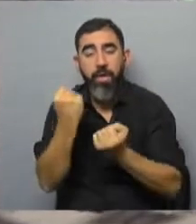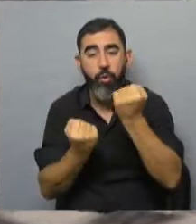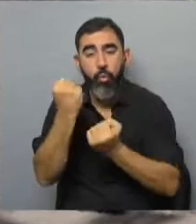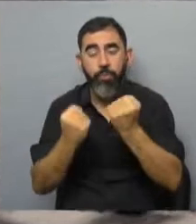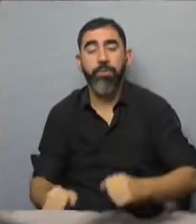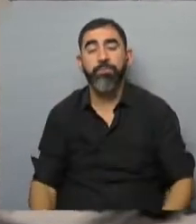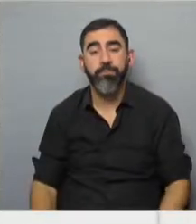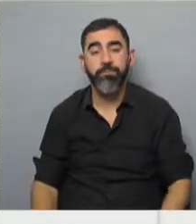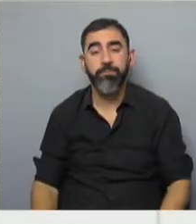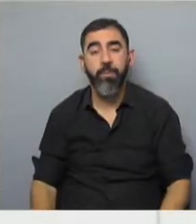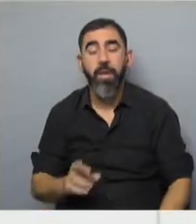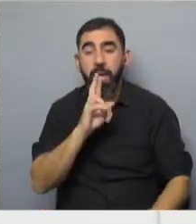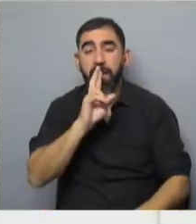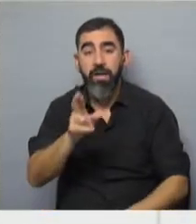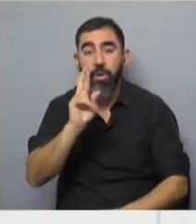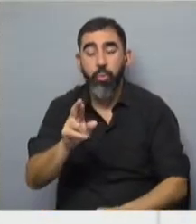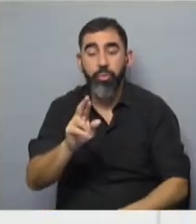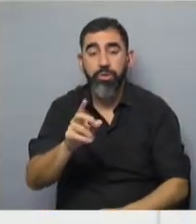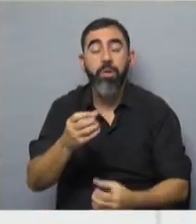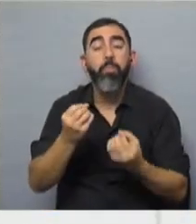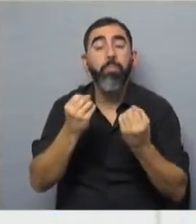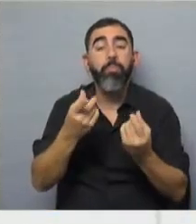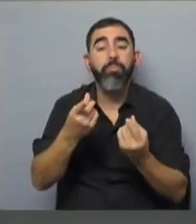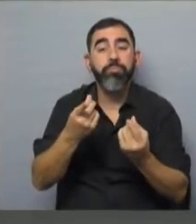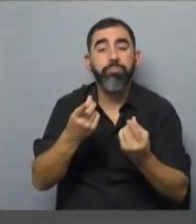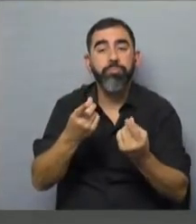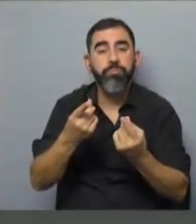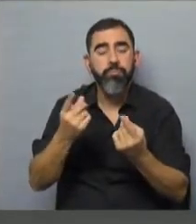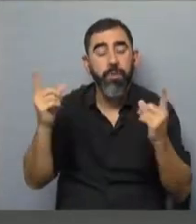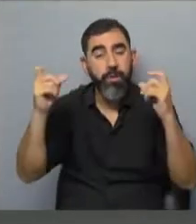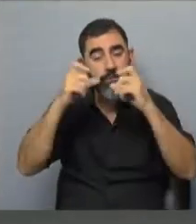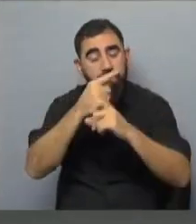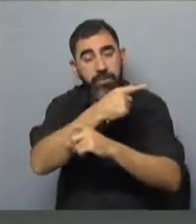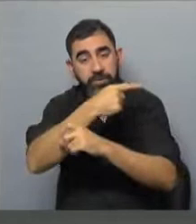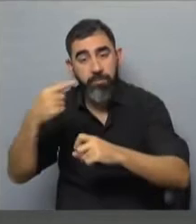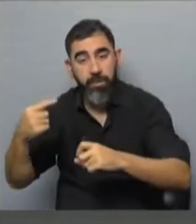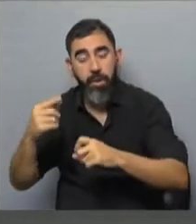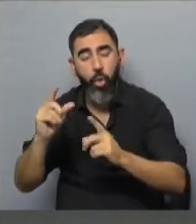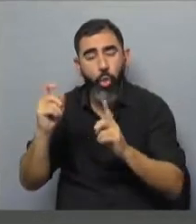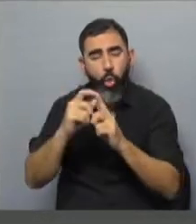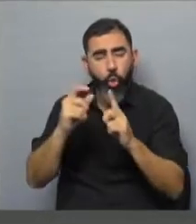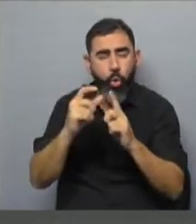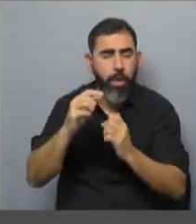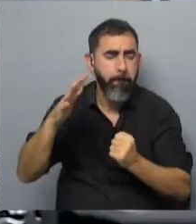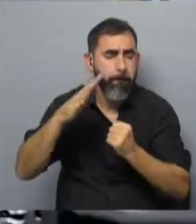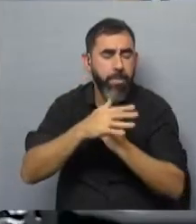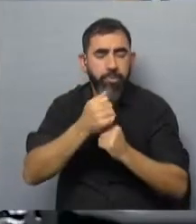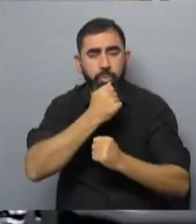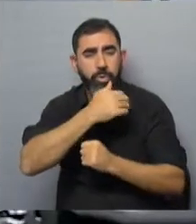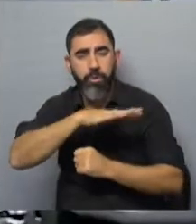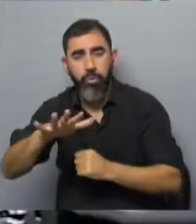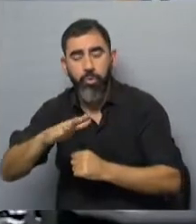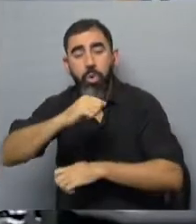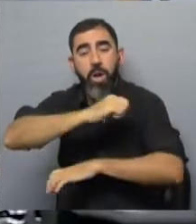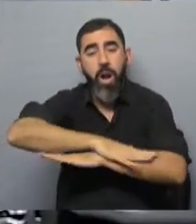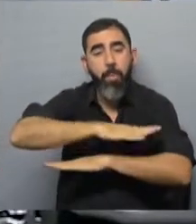económica. La renuncia de Martín Guzmán se produce tras una difícil semana en la que el dólar alcanzó máximos históricos y los